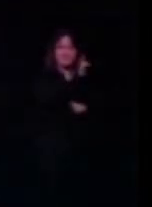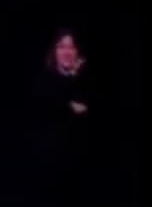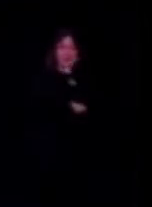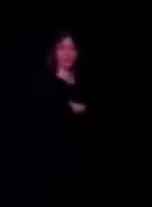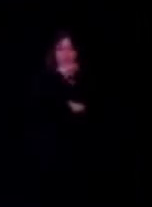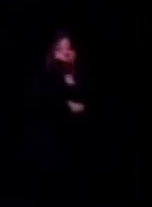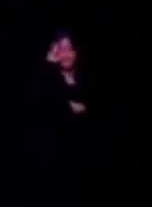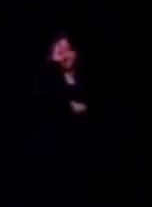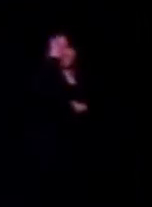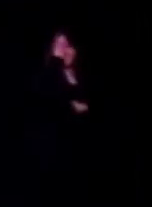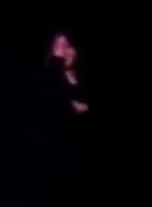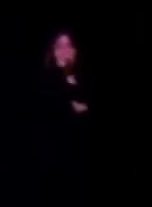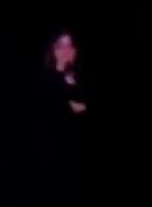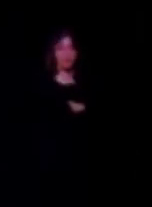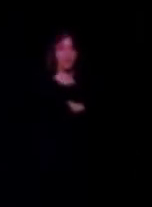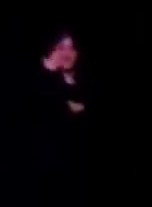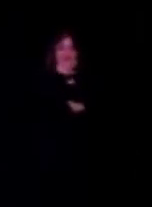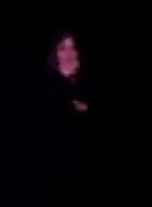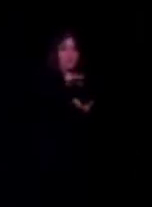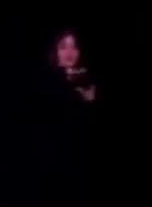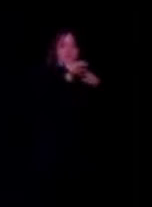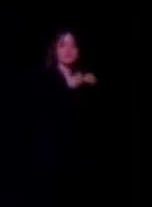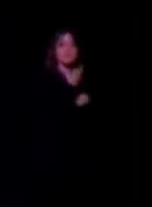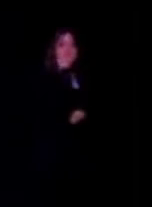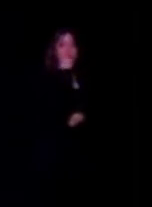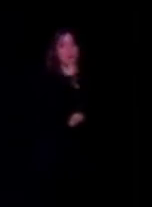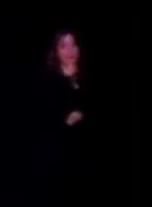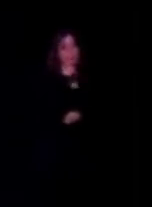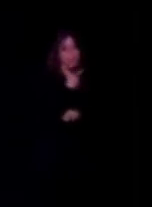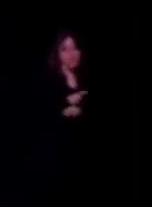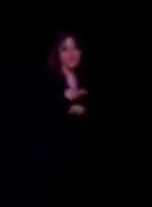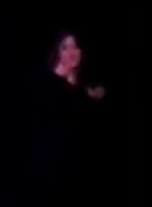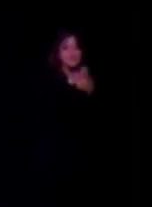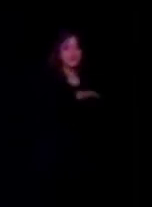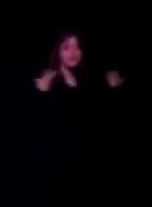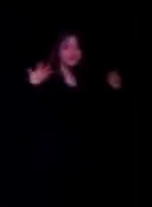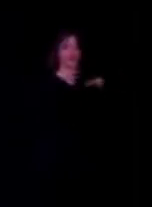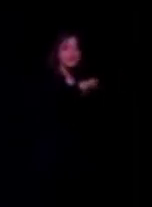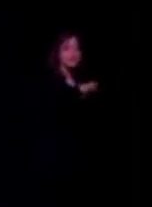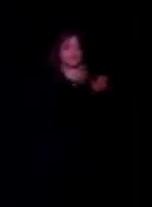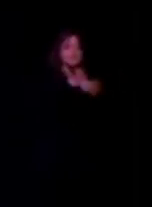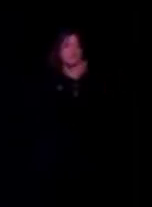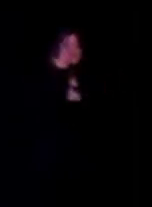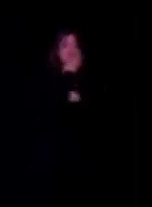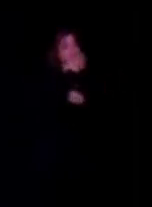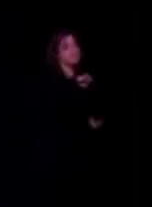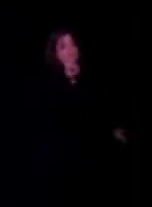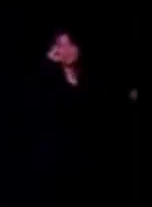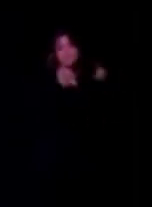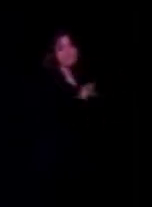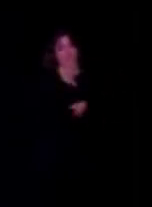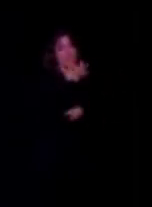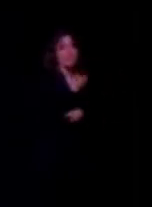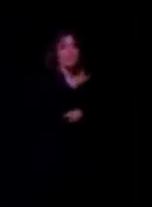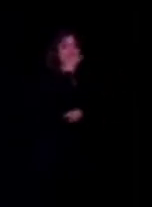ella que la integración pasa por la transformación de la escuela eso dicho hace